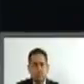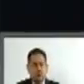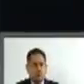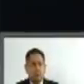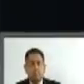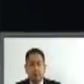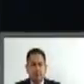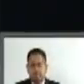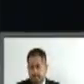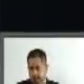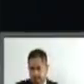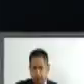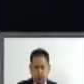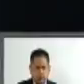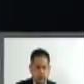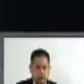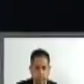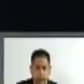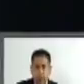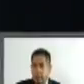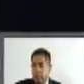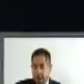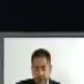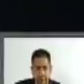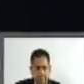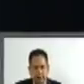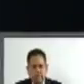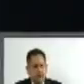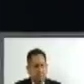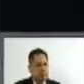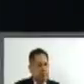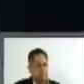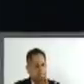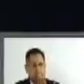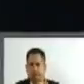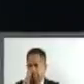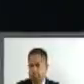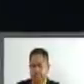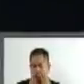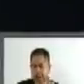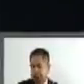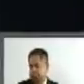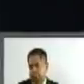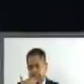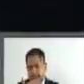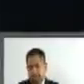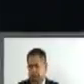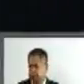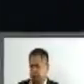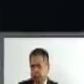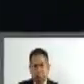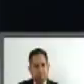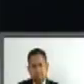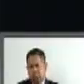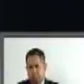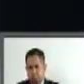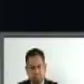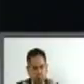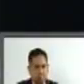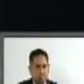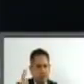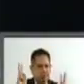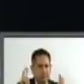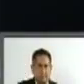migrantes. Su esfuerzo representa un importante ejemplo mundial para el libre tránsito de personas que complementa las cuatro